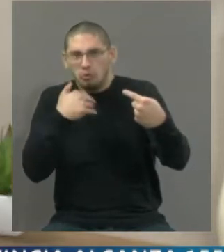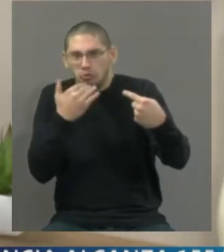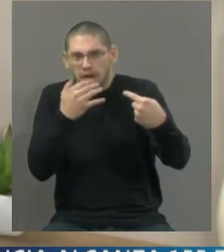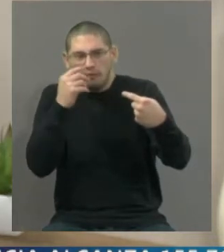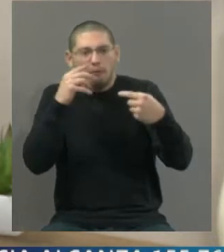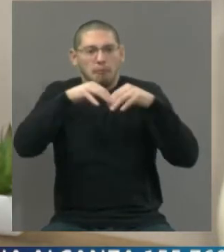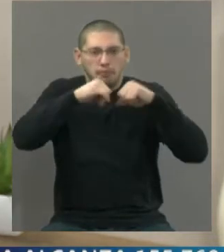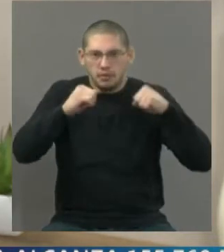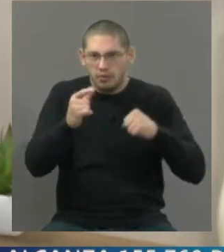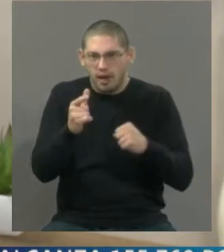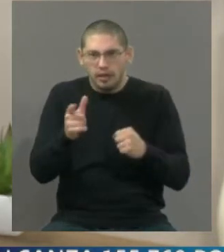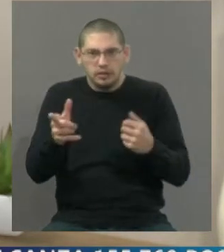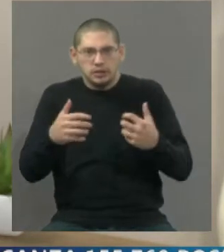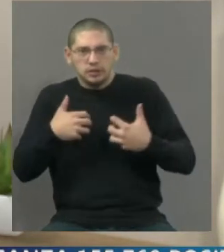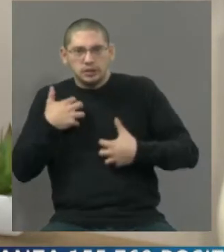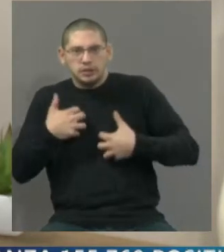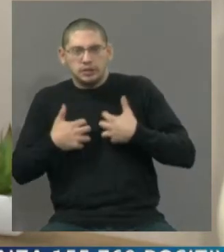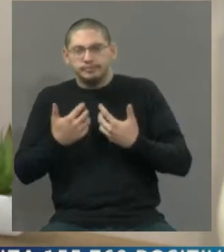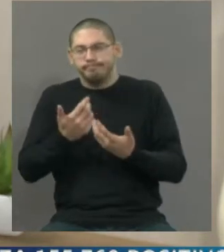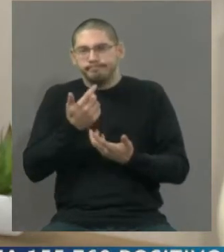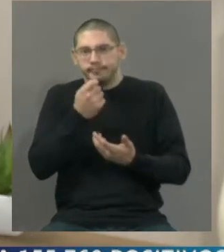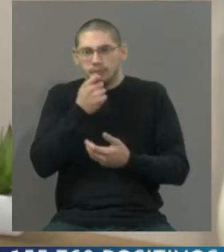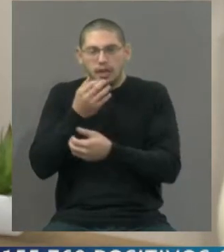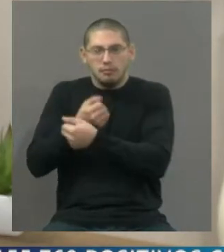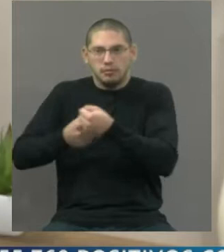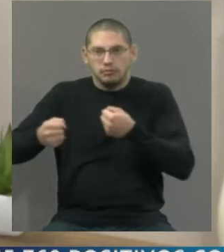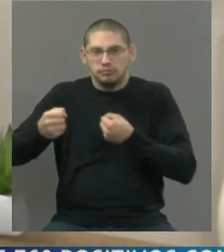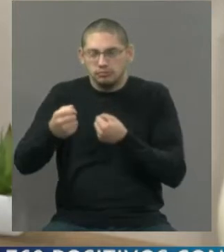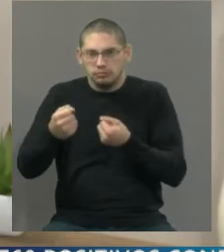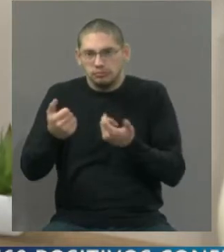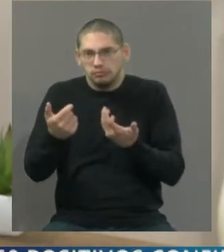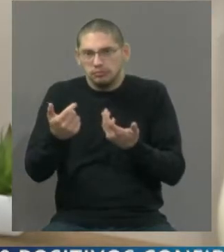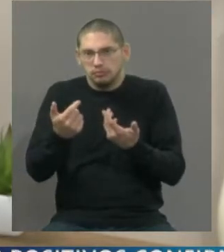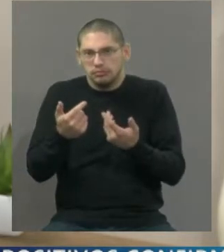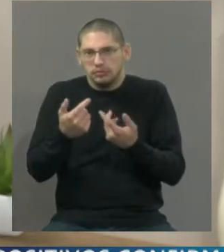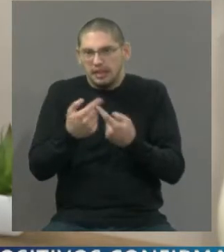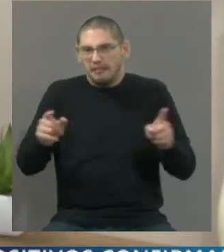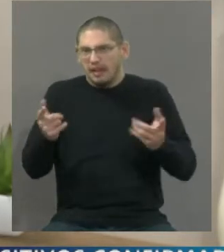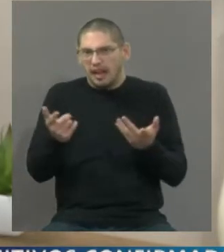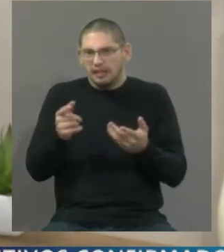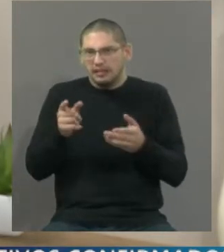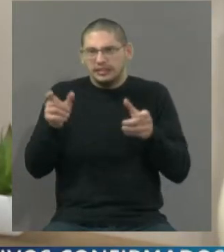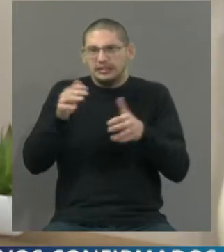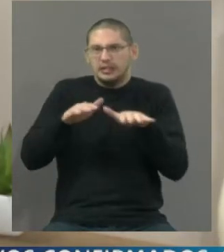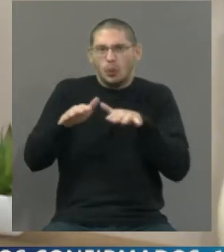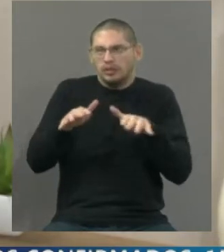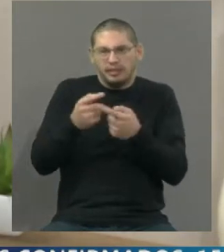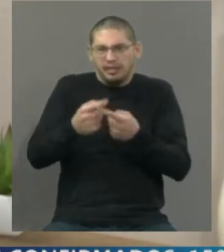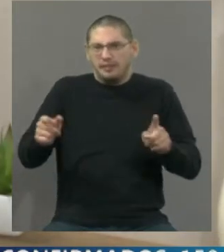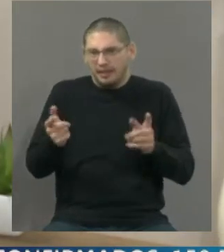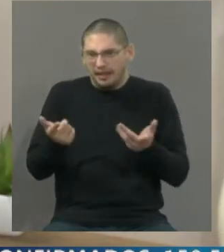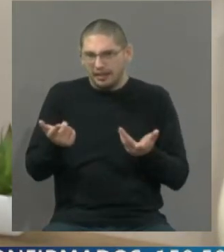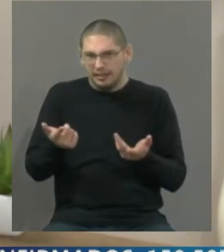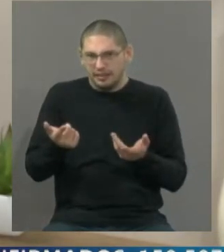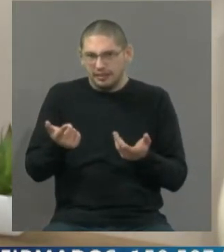situación, si hoy por hoy se tuviera que dar, ¿no? La realidad era absolutamente distinta y era